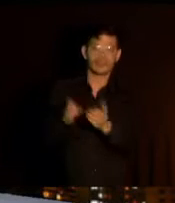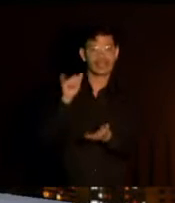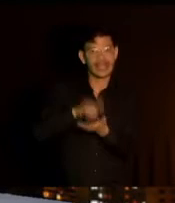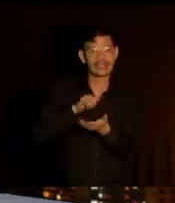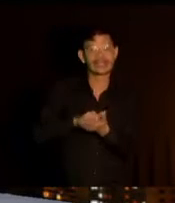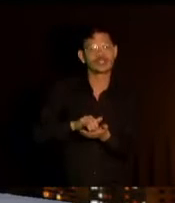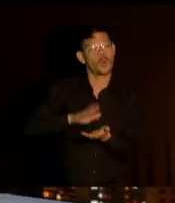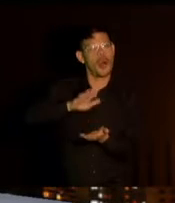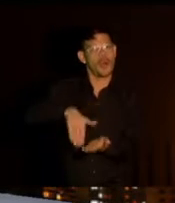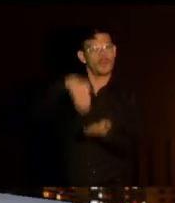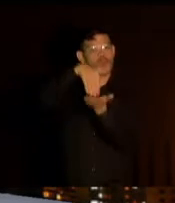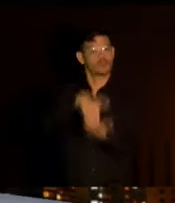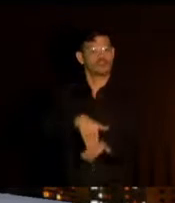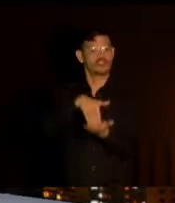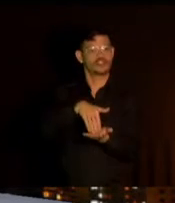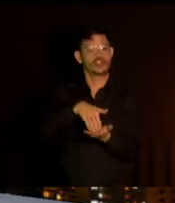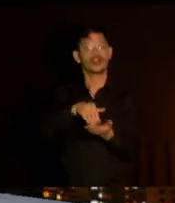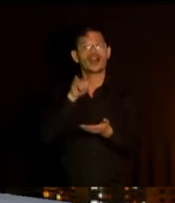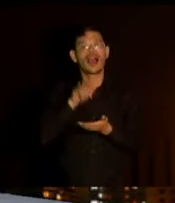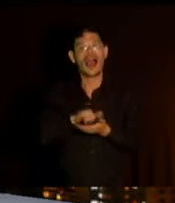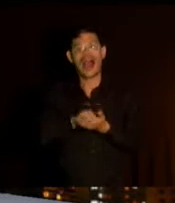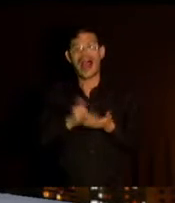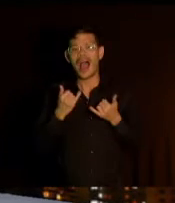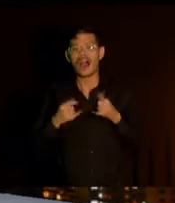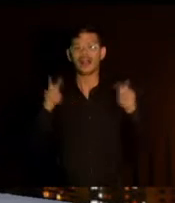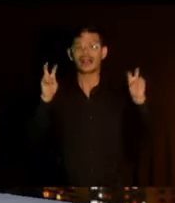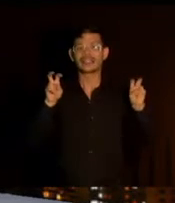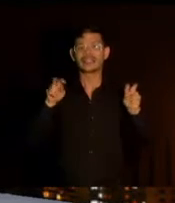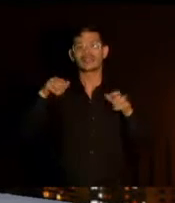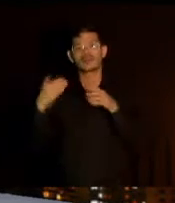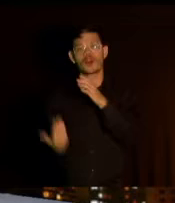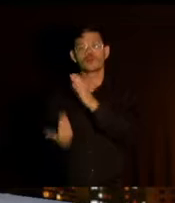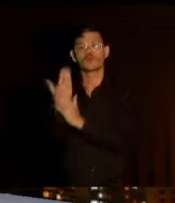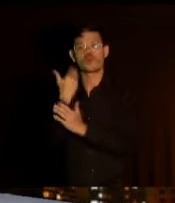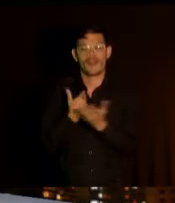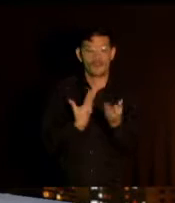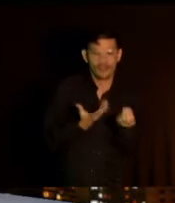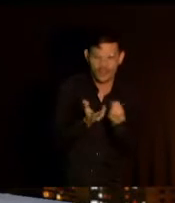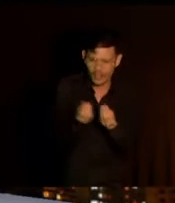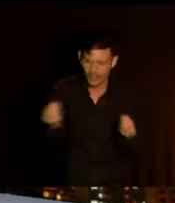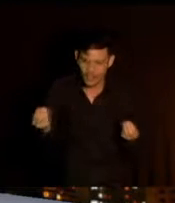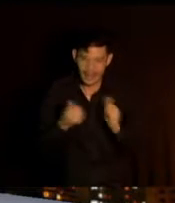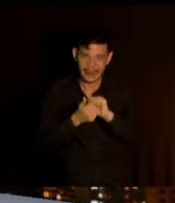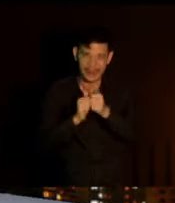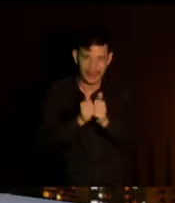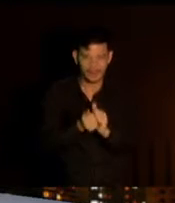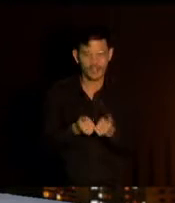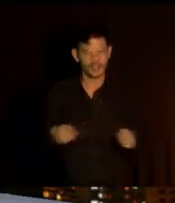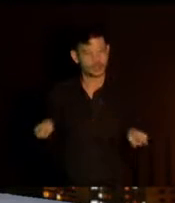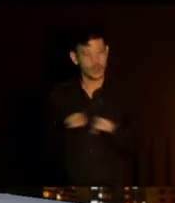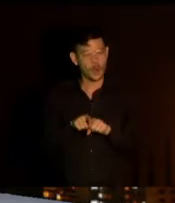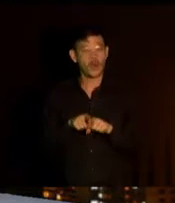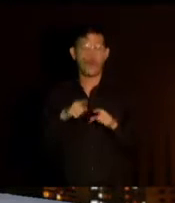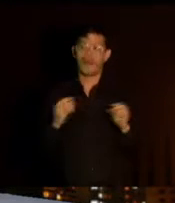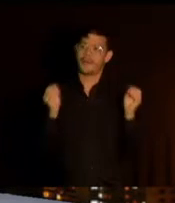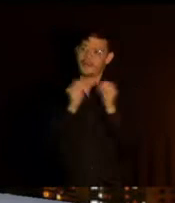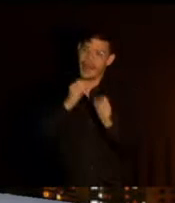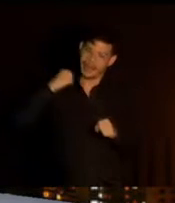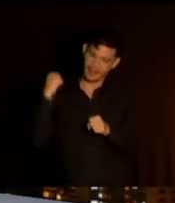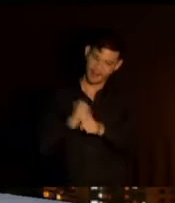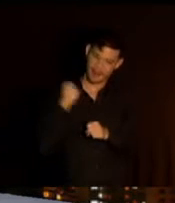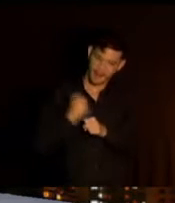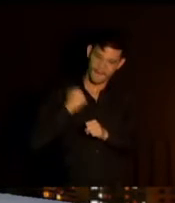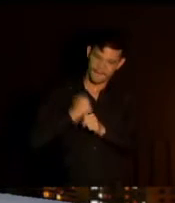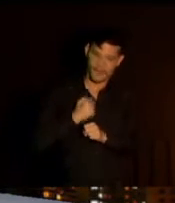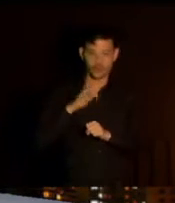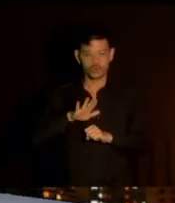tener frente a esas nuevas disciplinas, frente a todo el trabajo deportivo que se viene